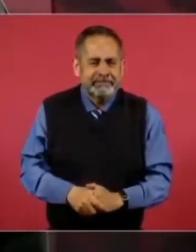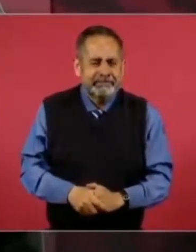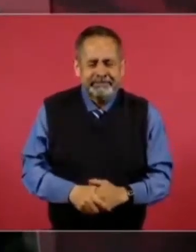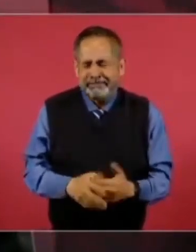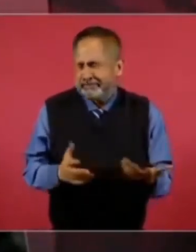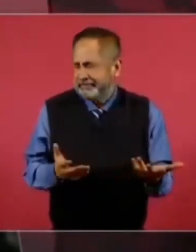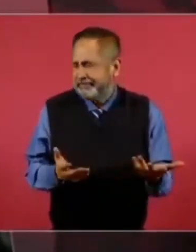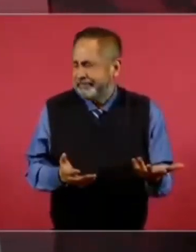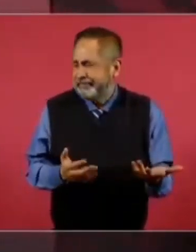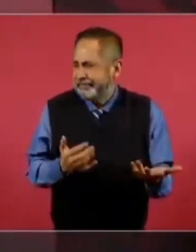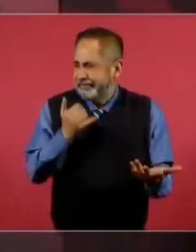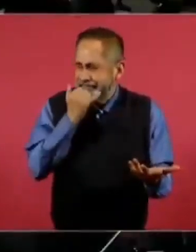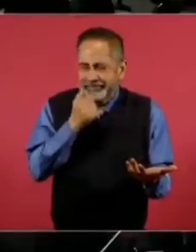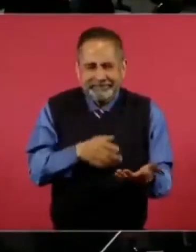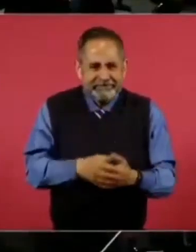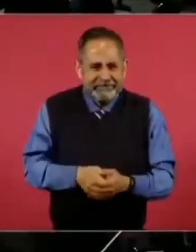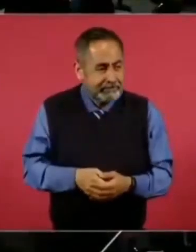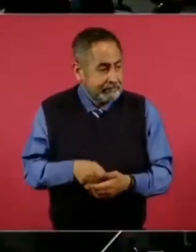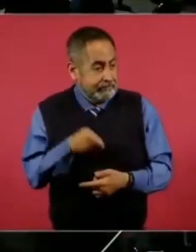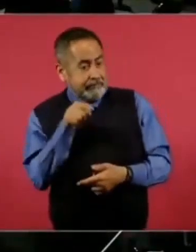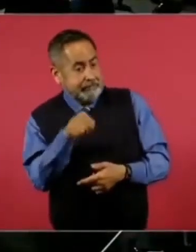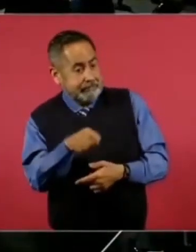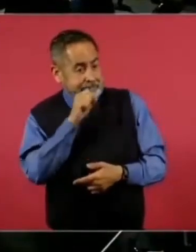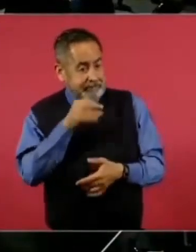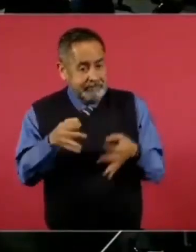hasta ese ministro que